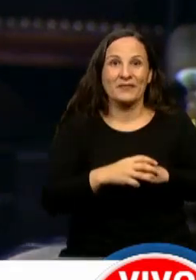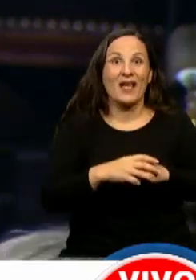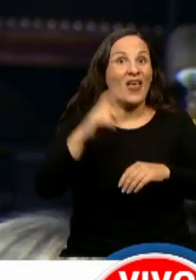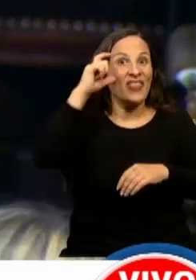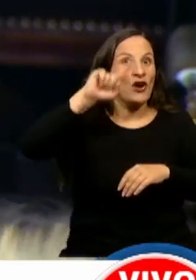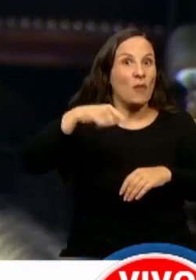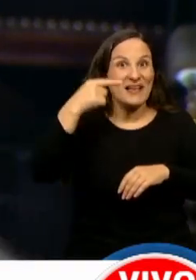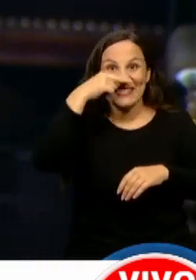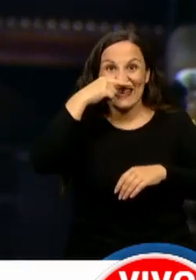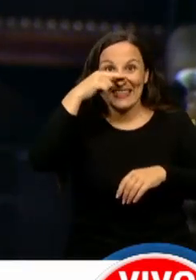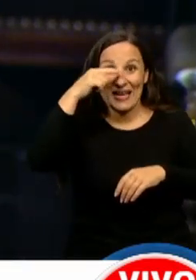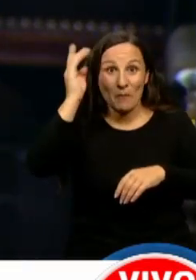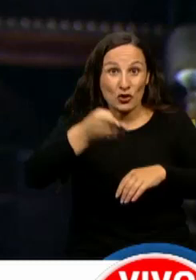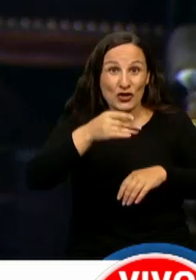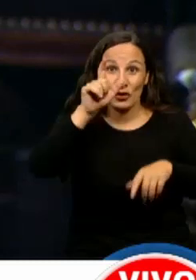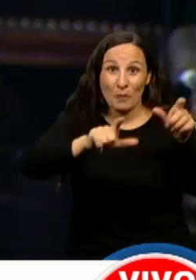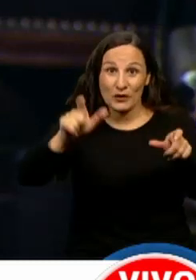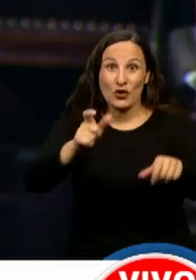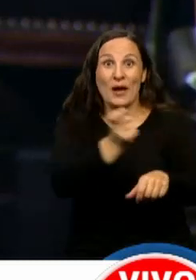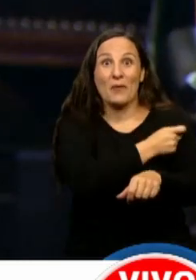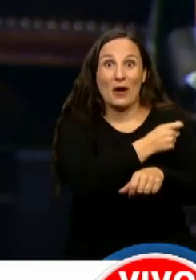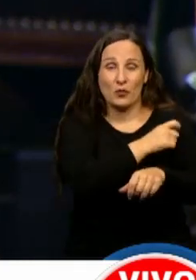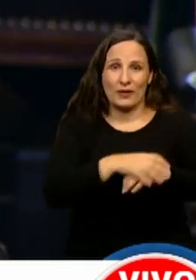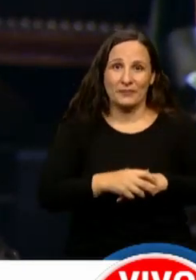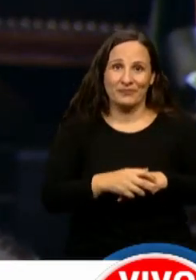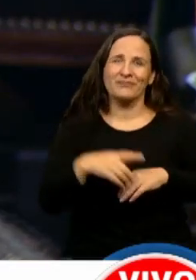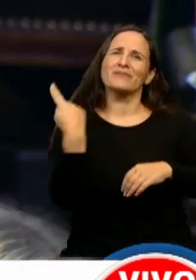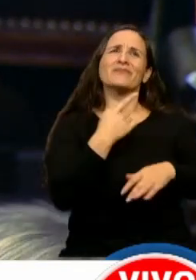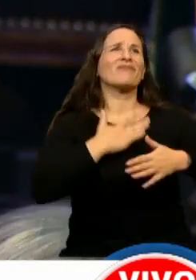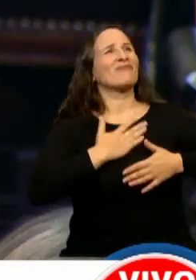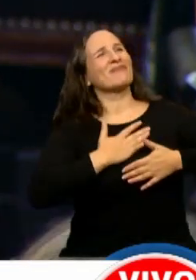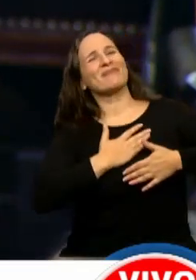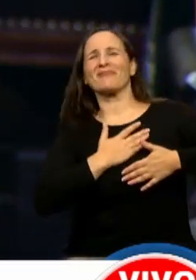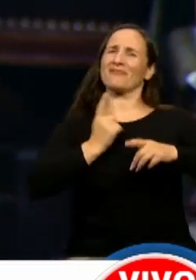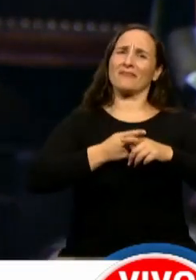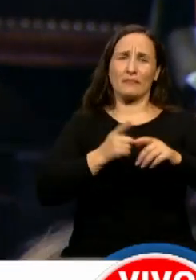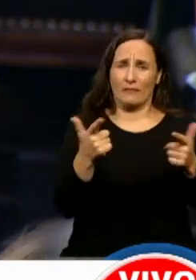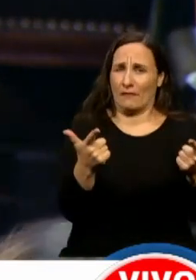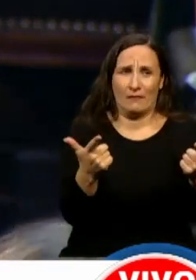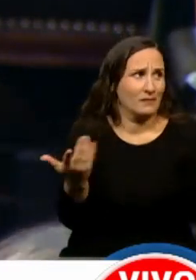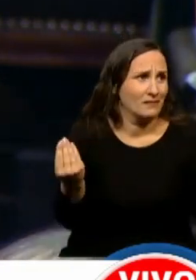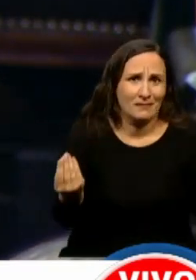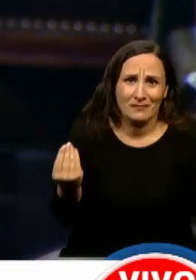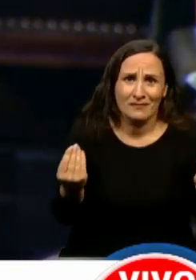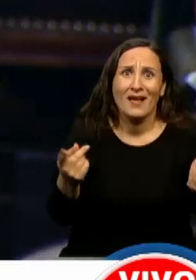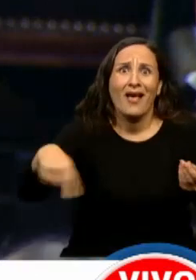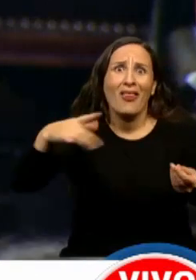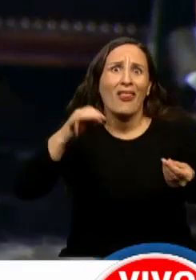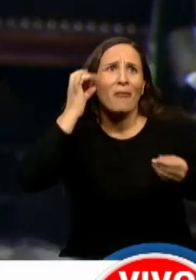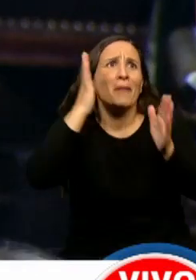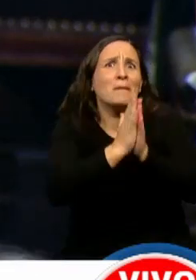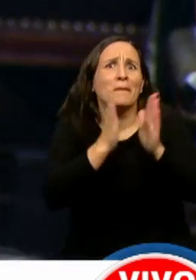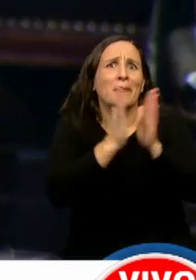10,7% de la población vacunada. No hay nada que festejar. Hay mucho para pedir perdón y